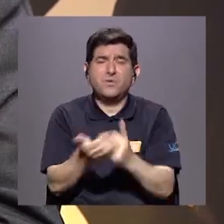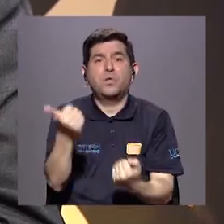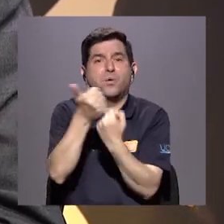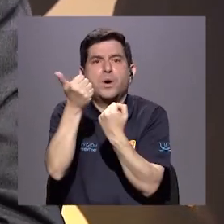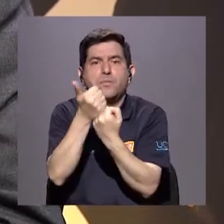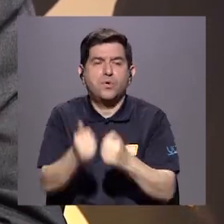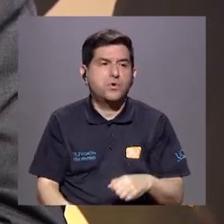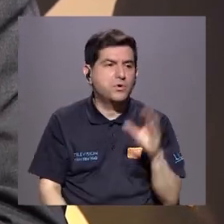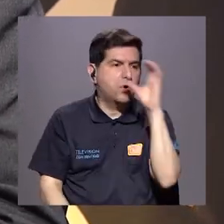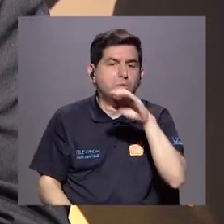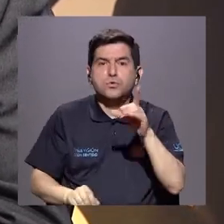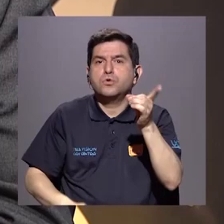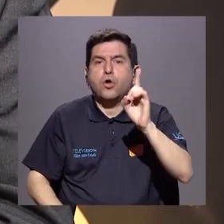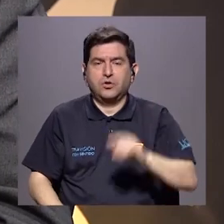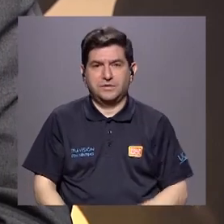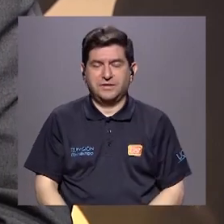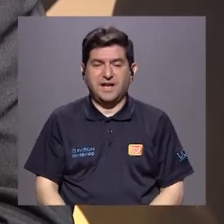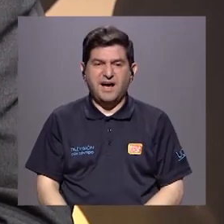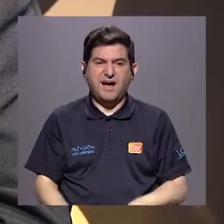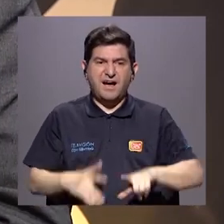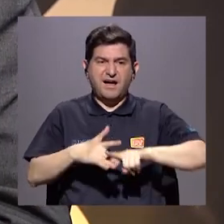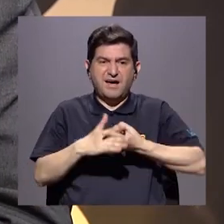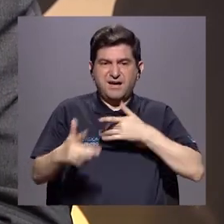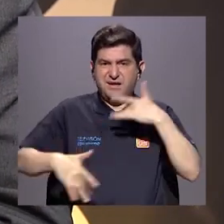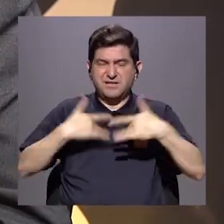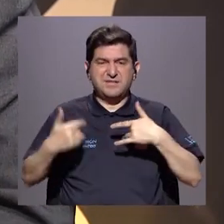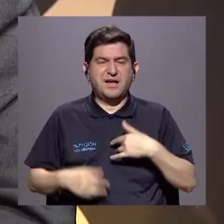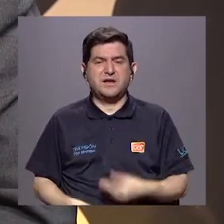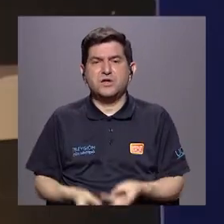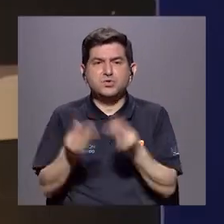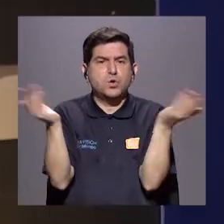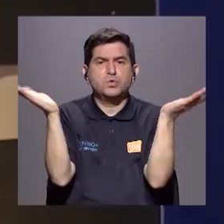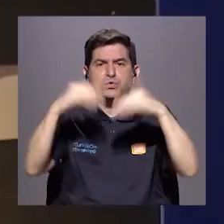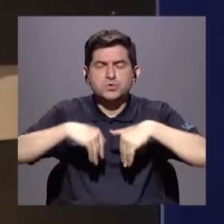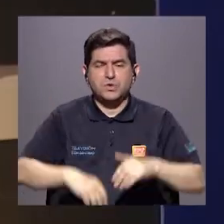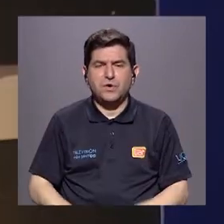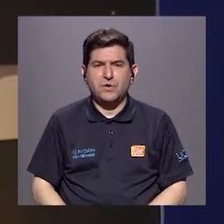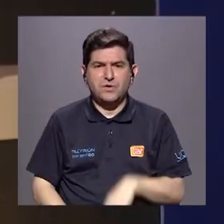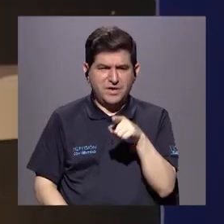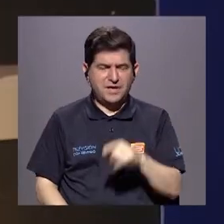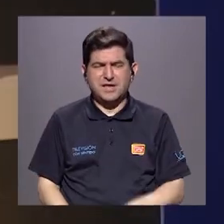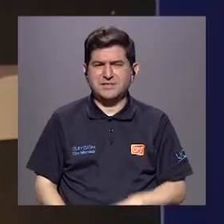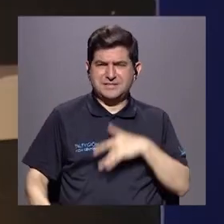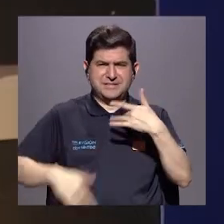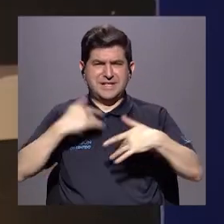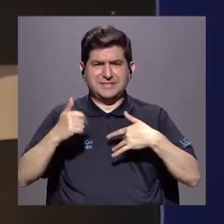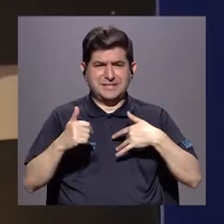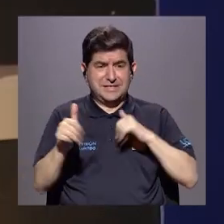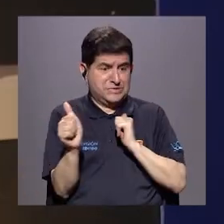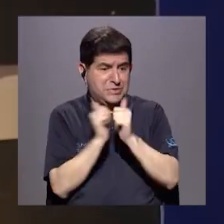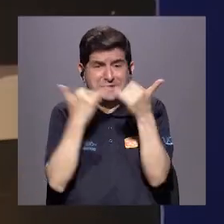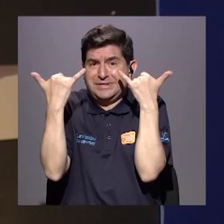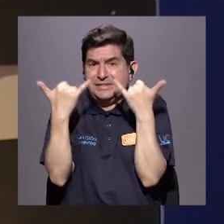no tenemos donde recurrir efectivamente empezamos a sentir que no hay ninguna salida y esa sensación de superación